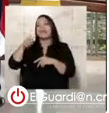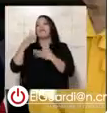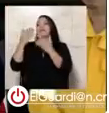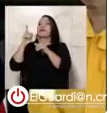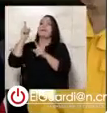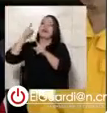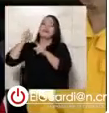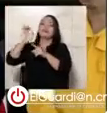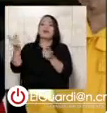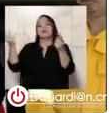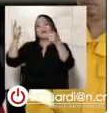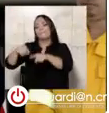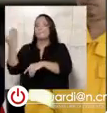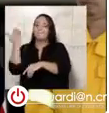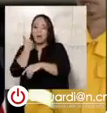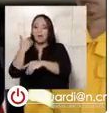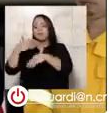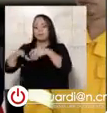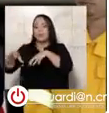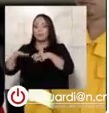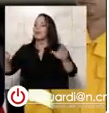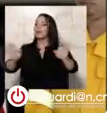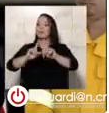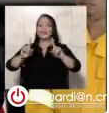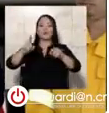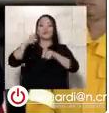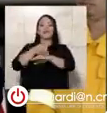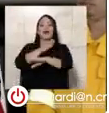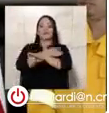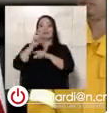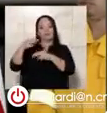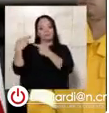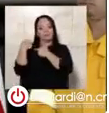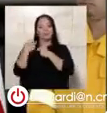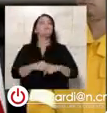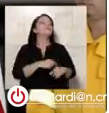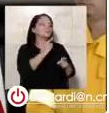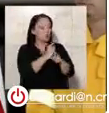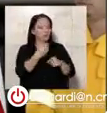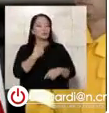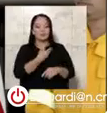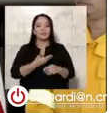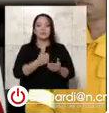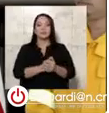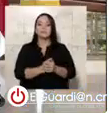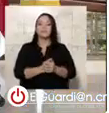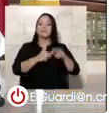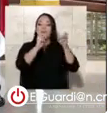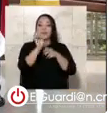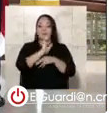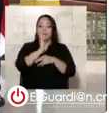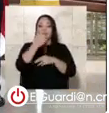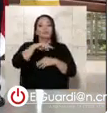vengan las emergencias para actuar, y eso no es responsable. No, señor presidente. Igualmente, en materia energética,